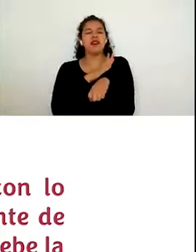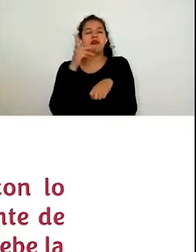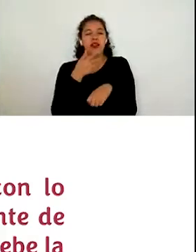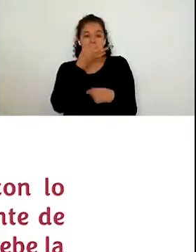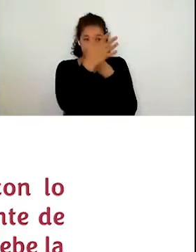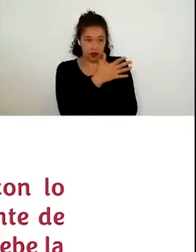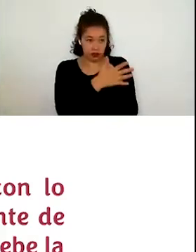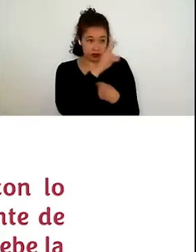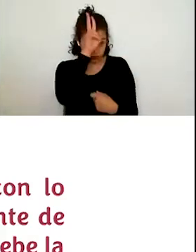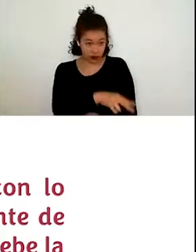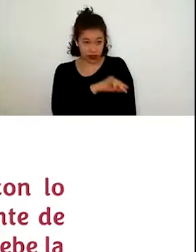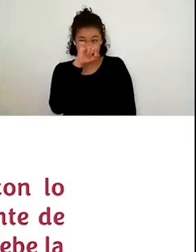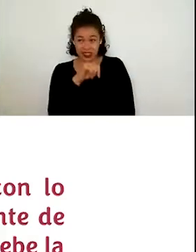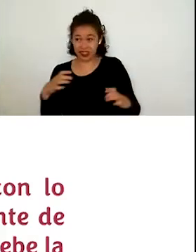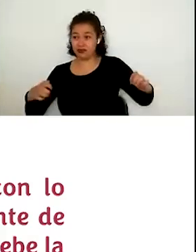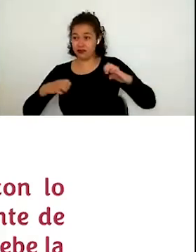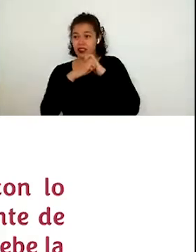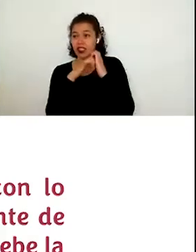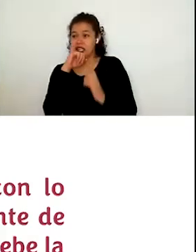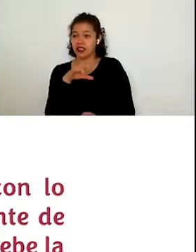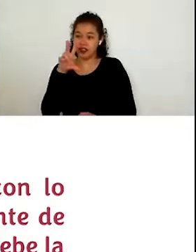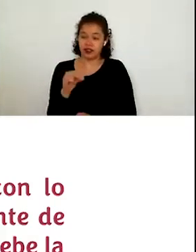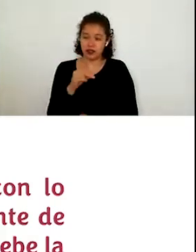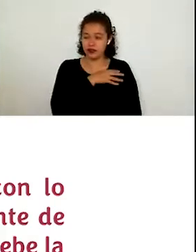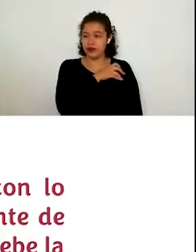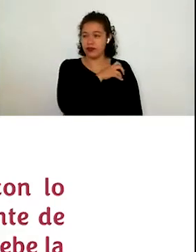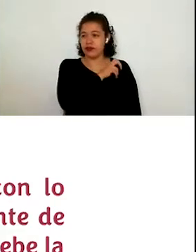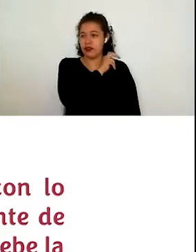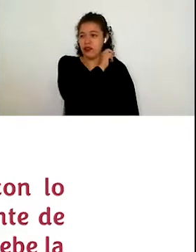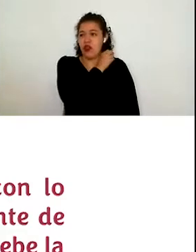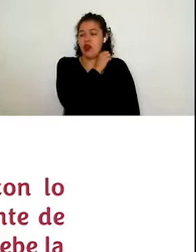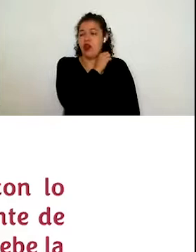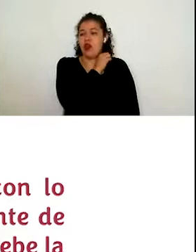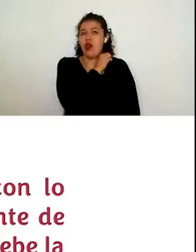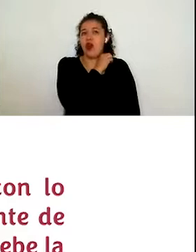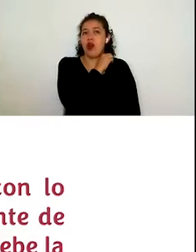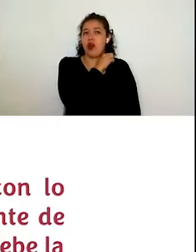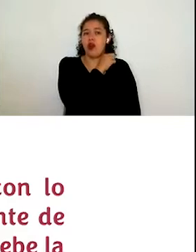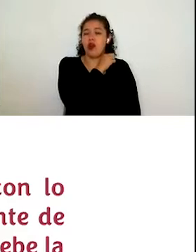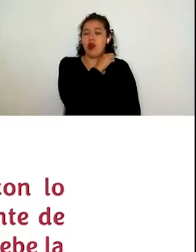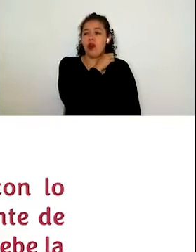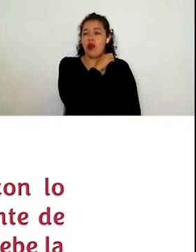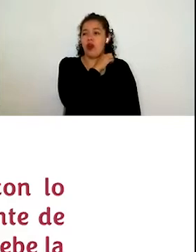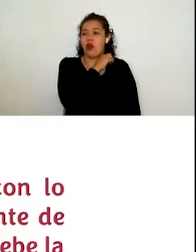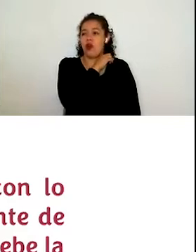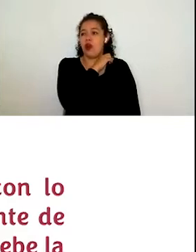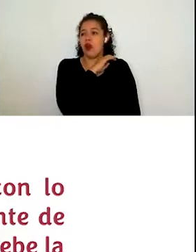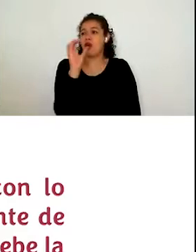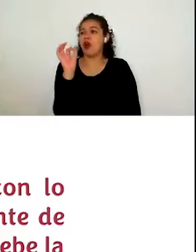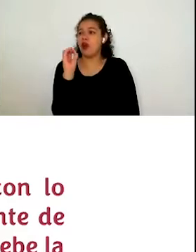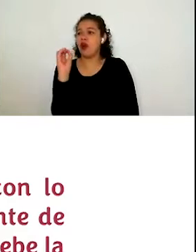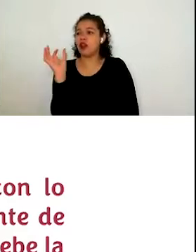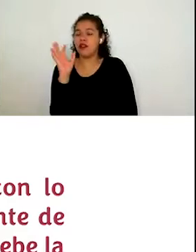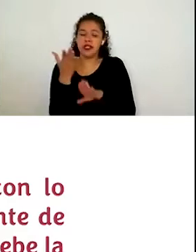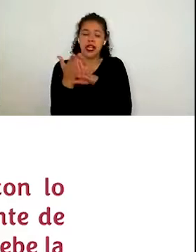efectivamente es una situación de emergencia o si requieren realmente de una autorización previa para que